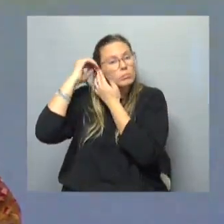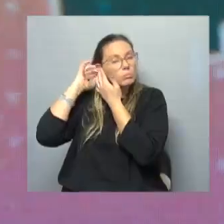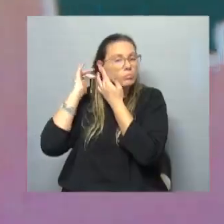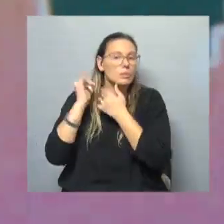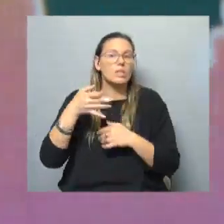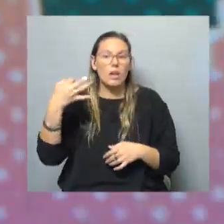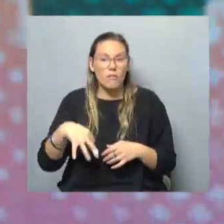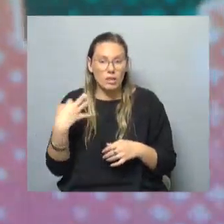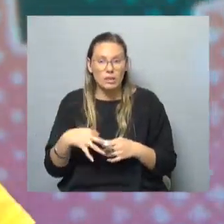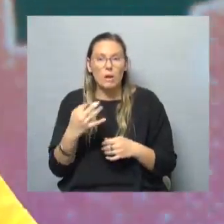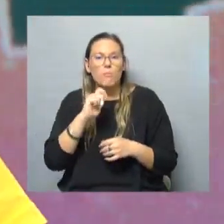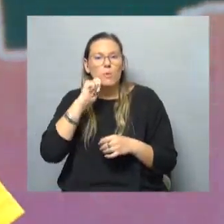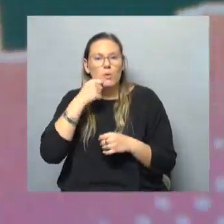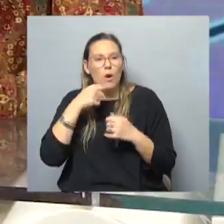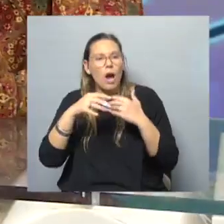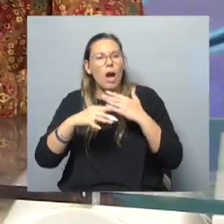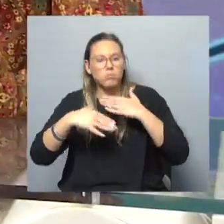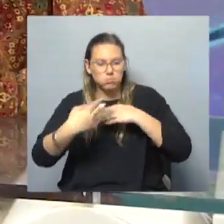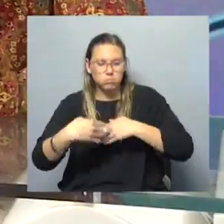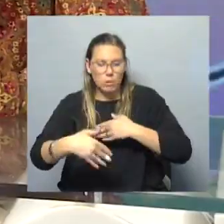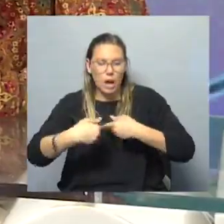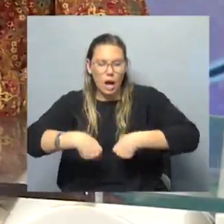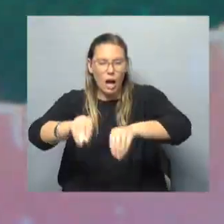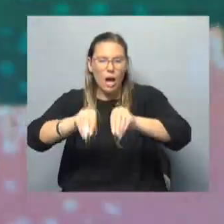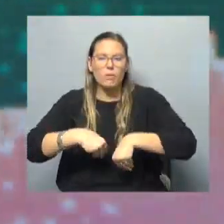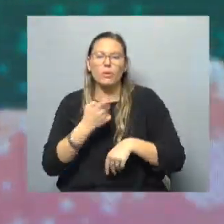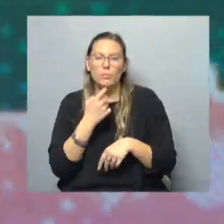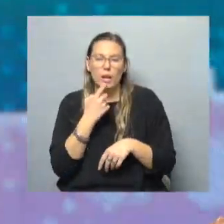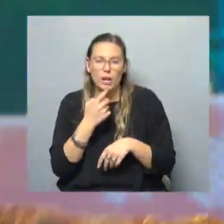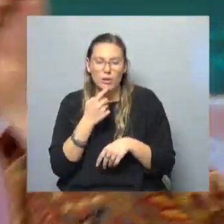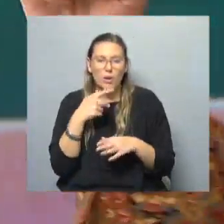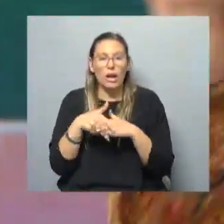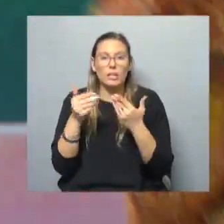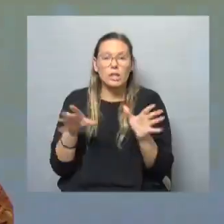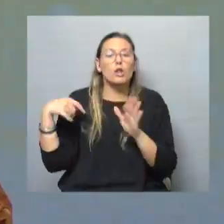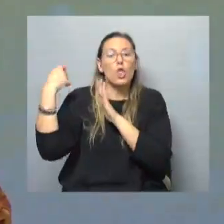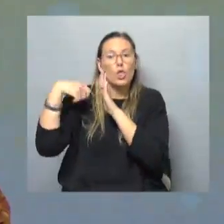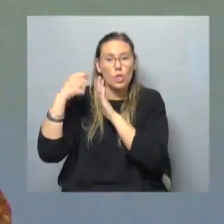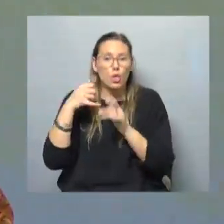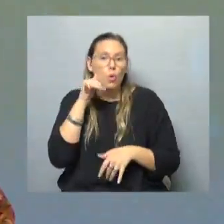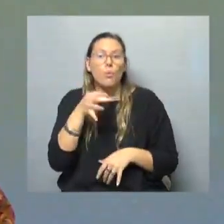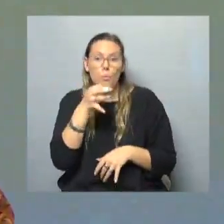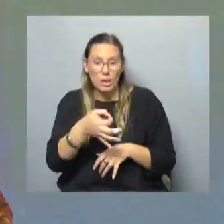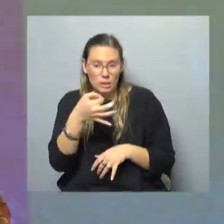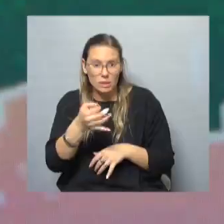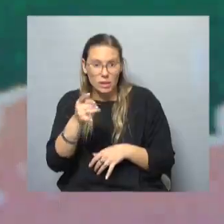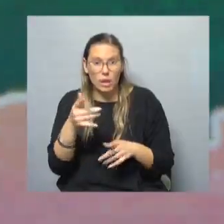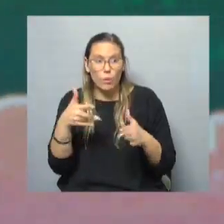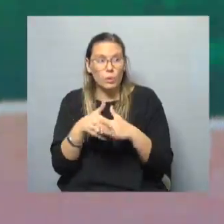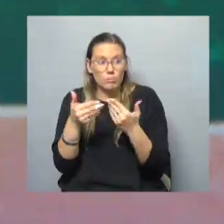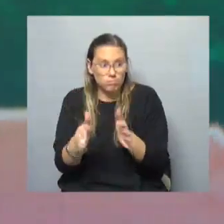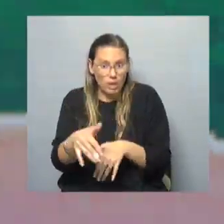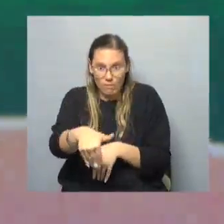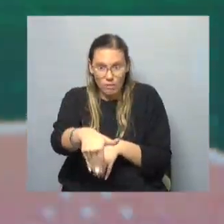Porque sí, tenemos una alfombra roja de estrenos, tenemos sí. un documental de estreno. Ahora un espectáculo que se estrena en breve. Totalmente,